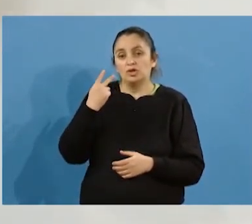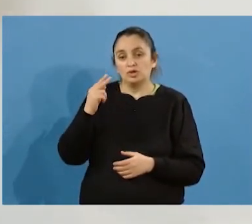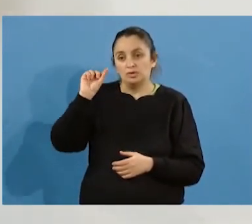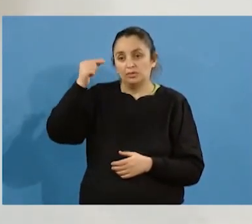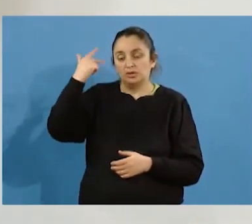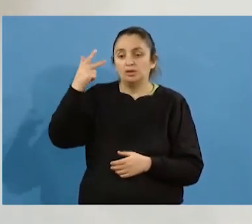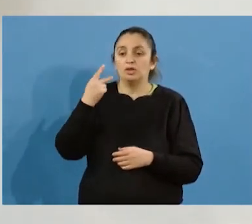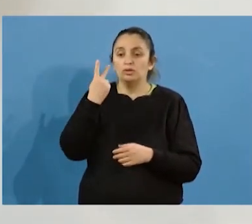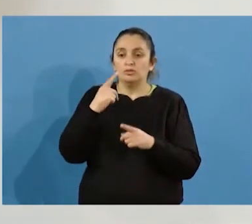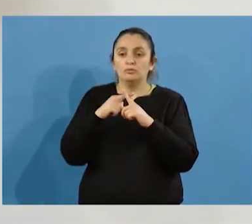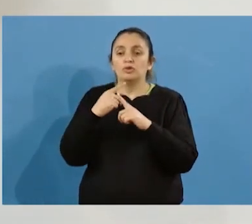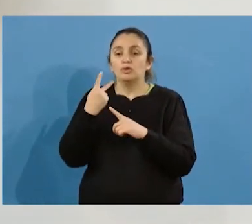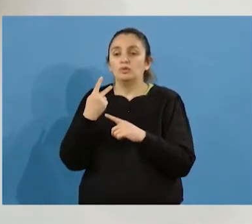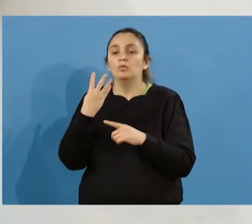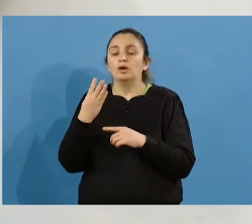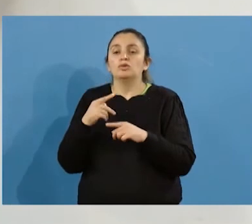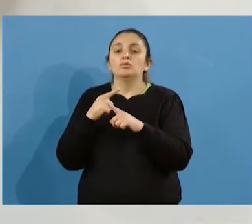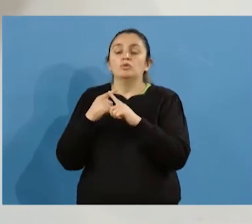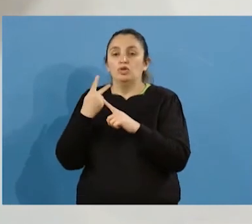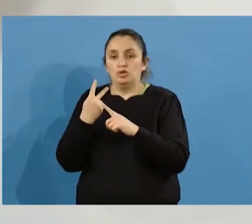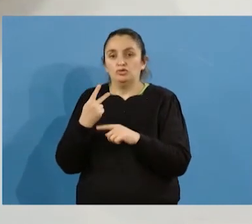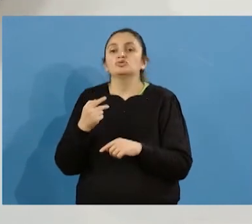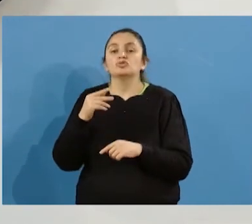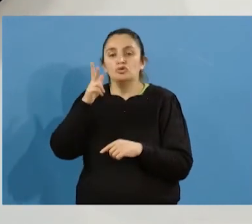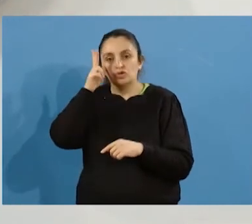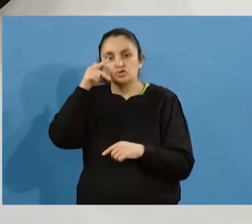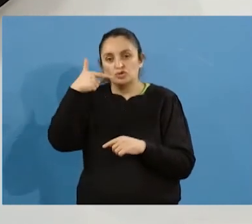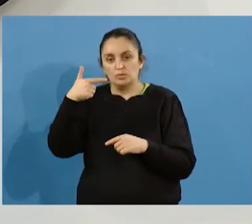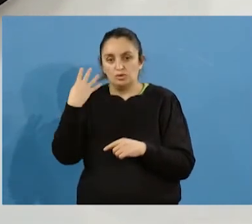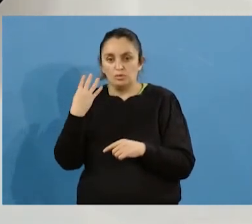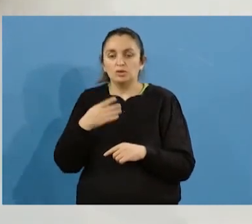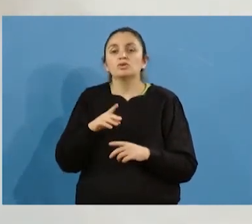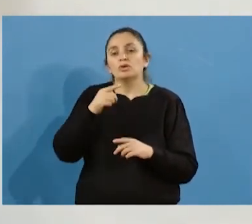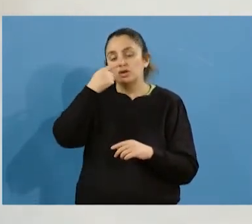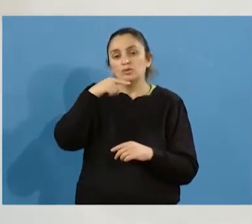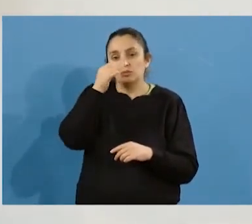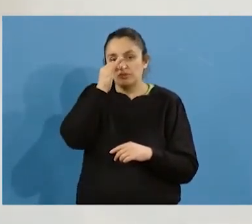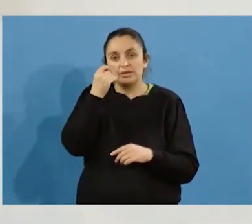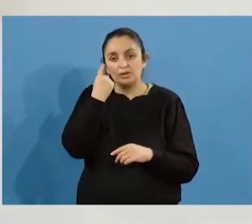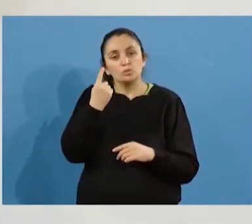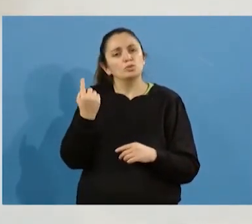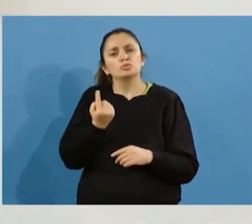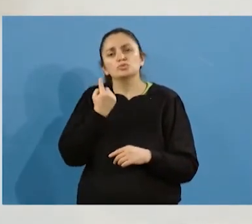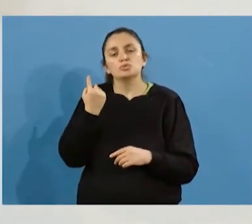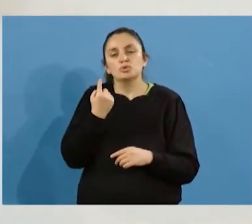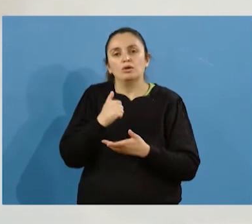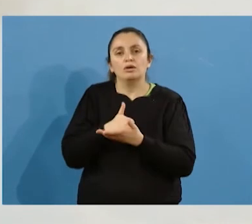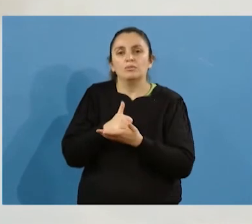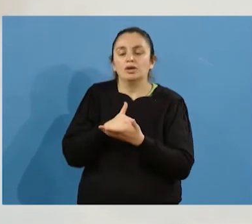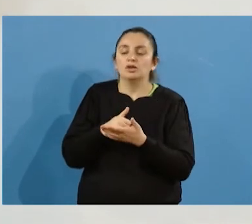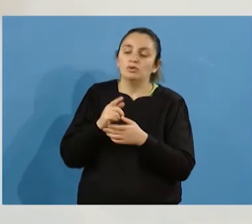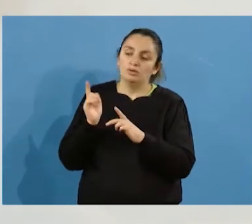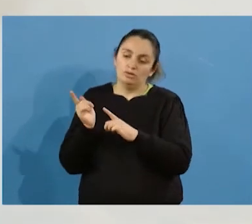por 28 / 4 y el 21 que está solito ahí esperando que los demás se